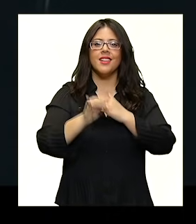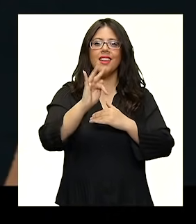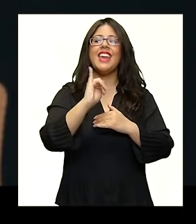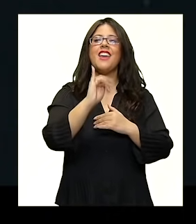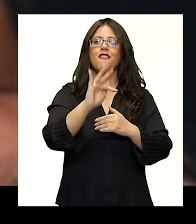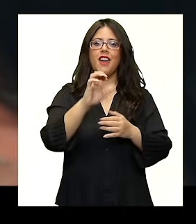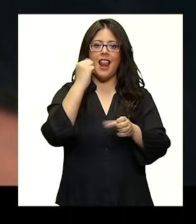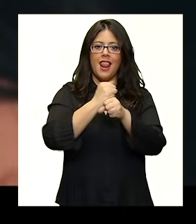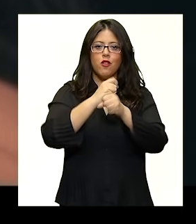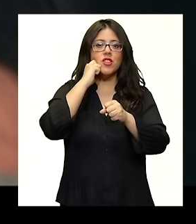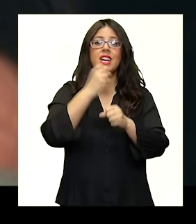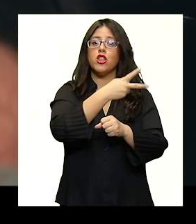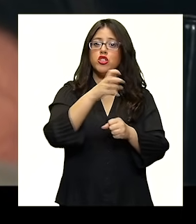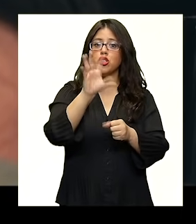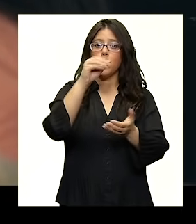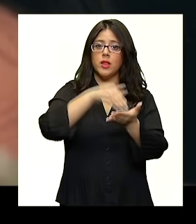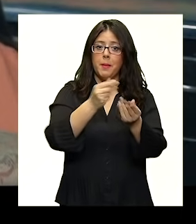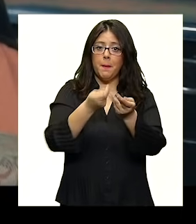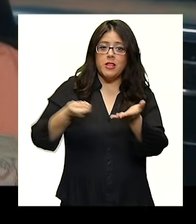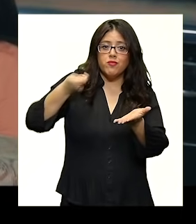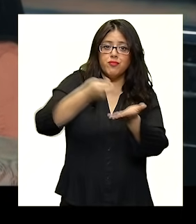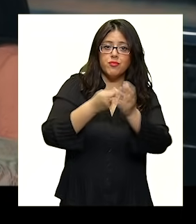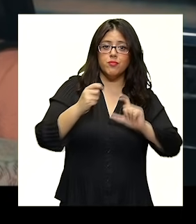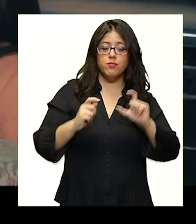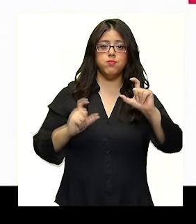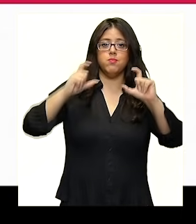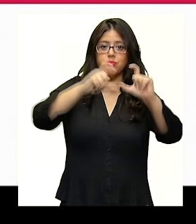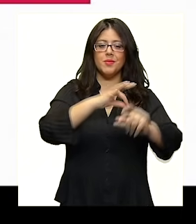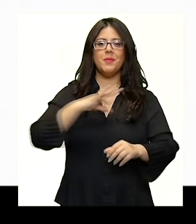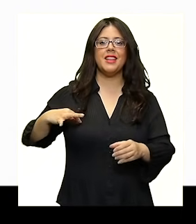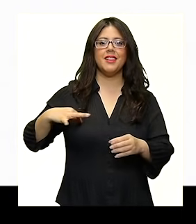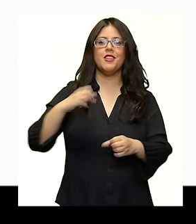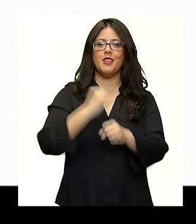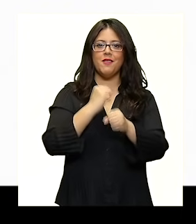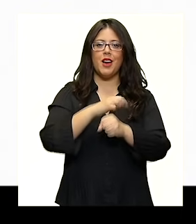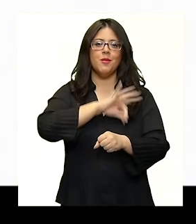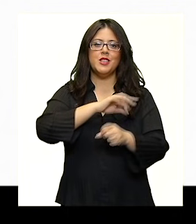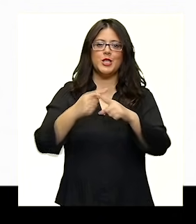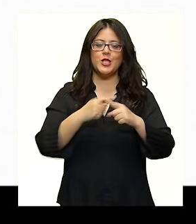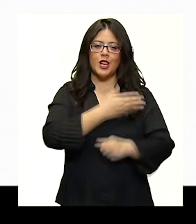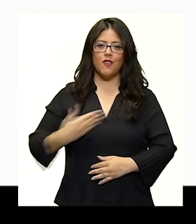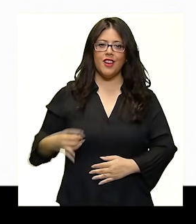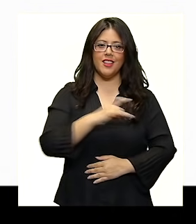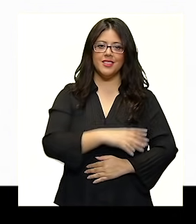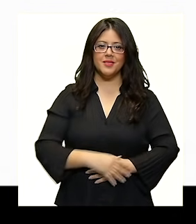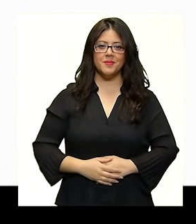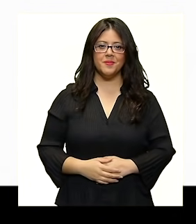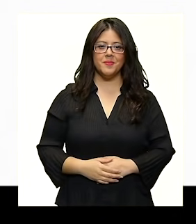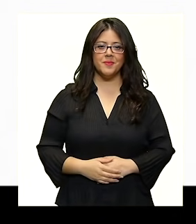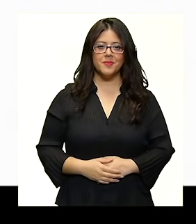acceder al IFE Laboral que suma hasta 250.000 pesos a tu sueldo. Ministerio del Trabajo y Previsión Social. Gobierno de